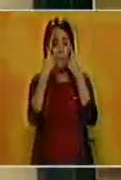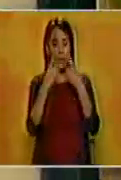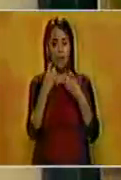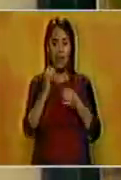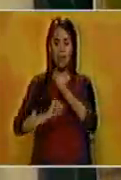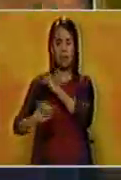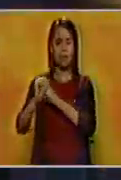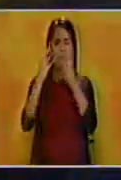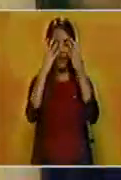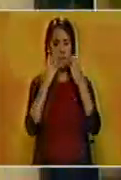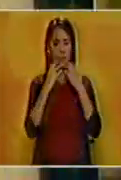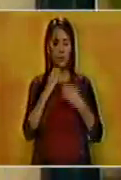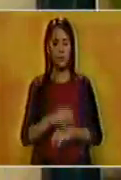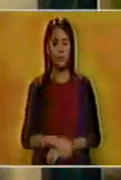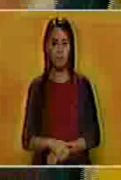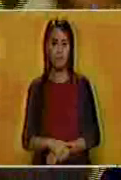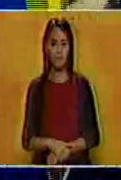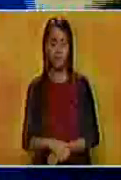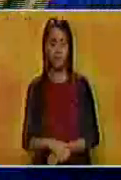antiterrorista británica.